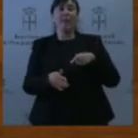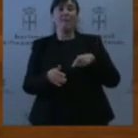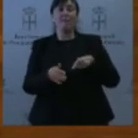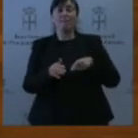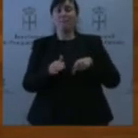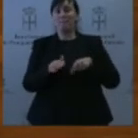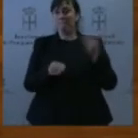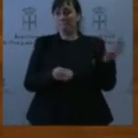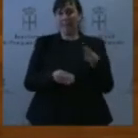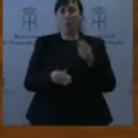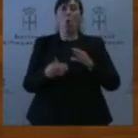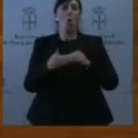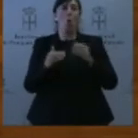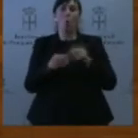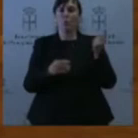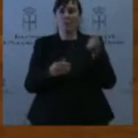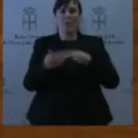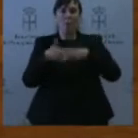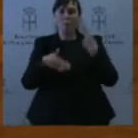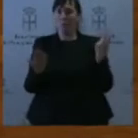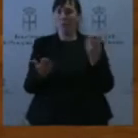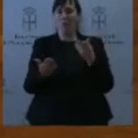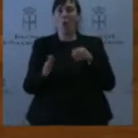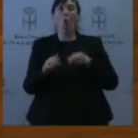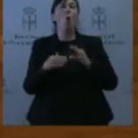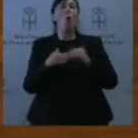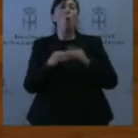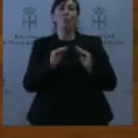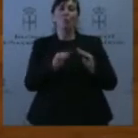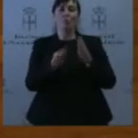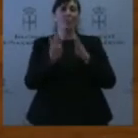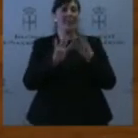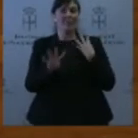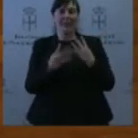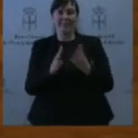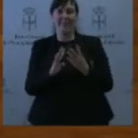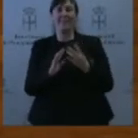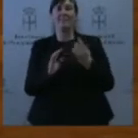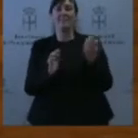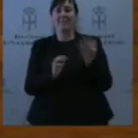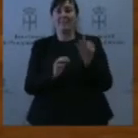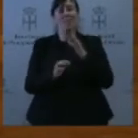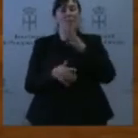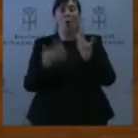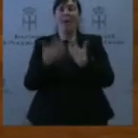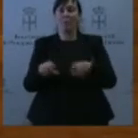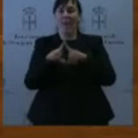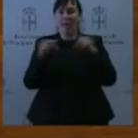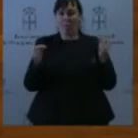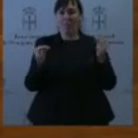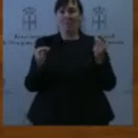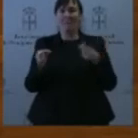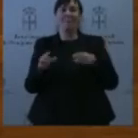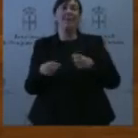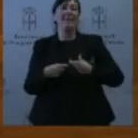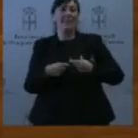sirva realmente para proteger a un sector tan estratégico para Asturias como es la industria. Desde Podemos Asturias llevamos años